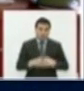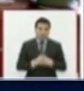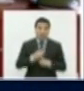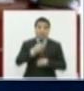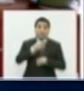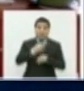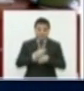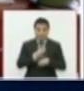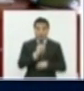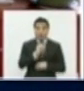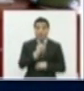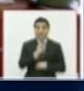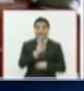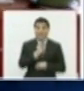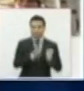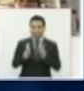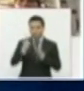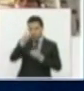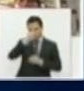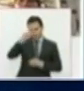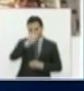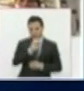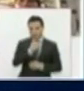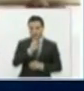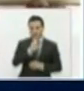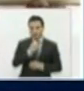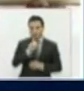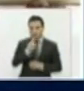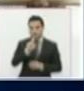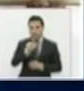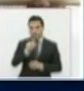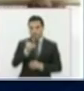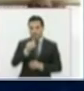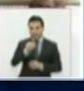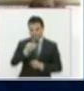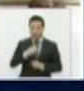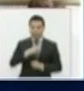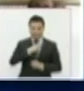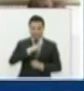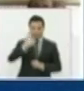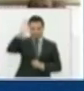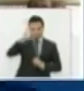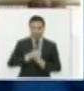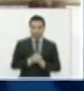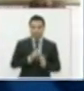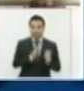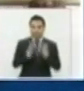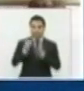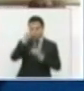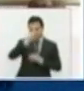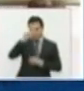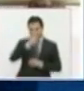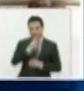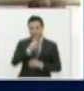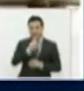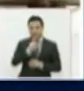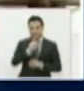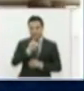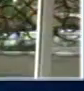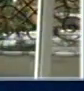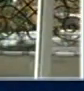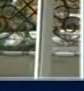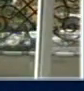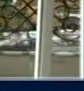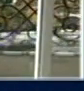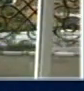una fiscalía para perseguir delitos electorales. Perfecto. Distingamos estas cosas y con esto obtendremos mayor claridad. Y dejemos que